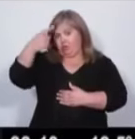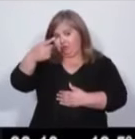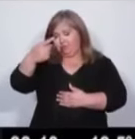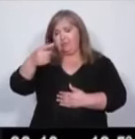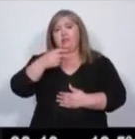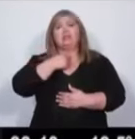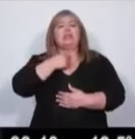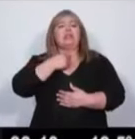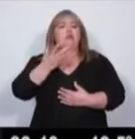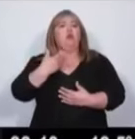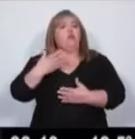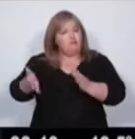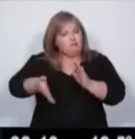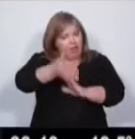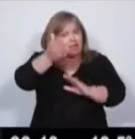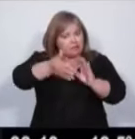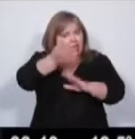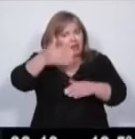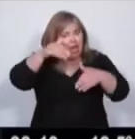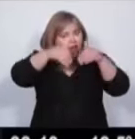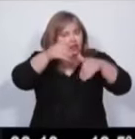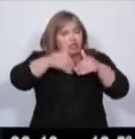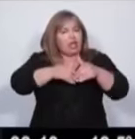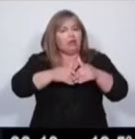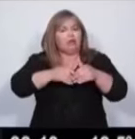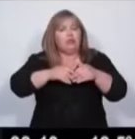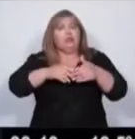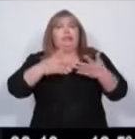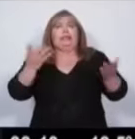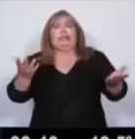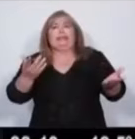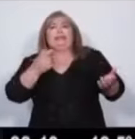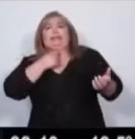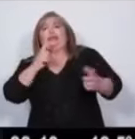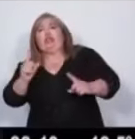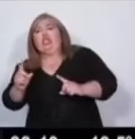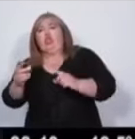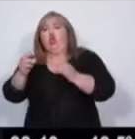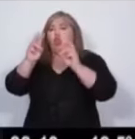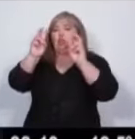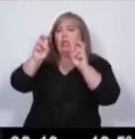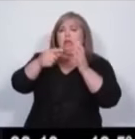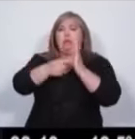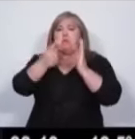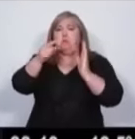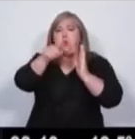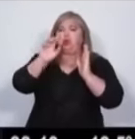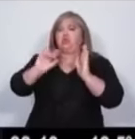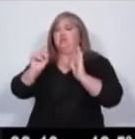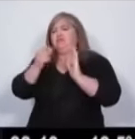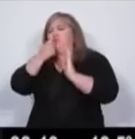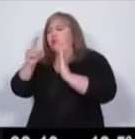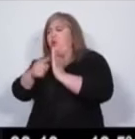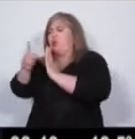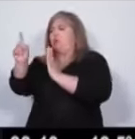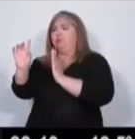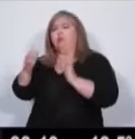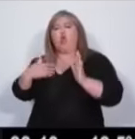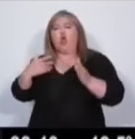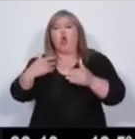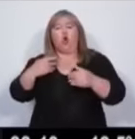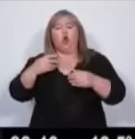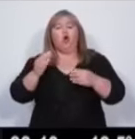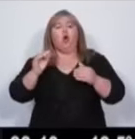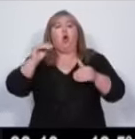prejuicios, sino que llenemos la urna de proyectos, de sueños, de esperanzas. Eso es lo que